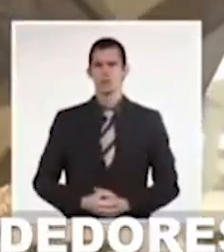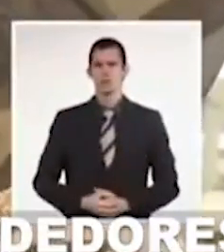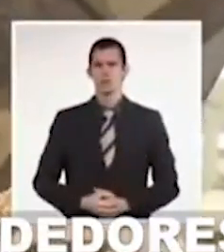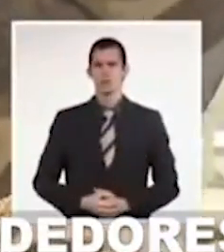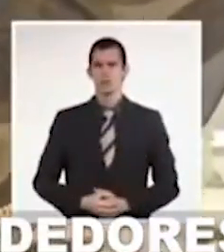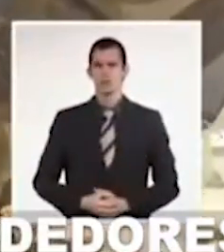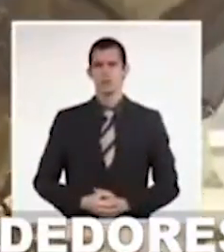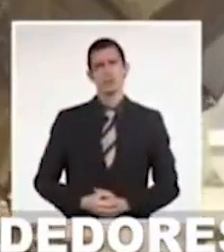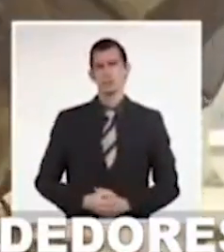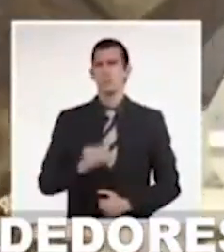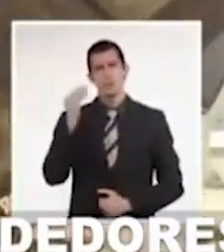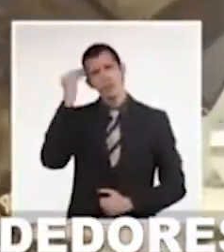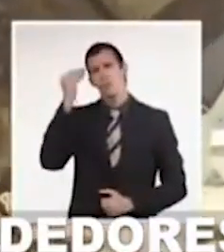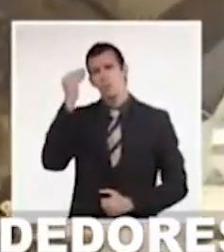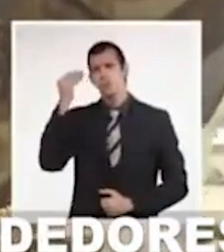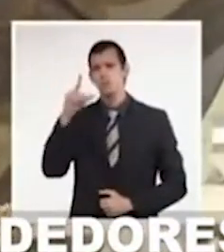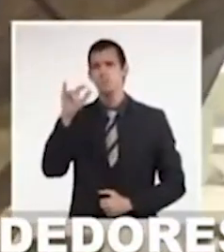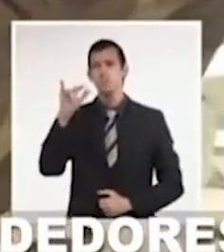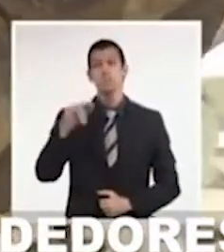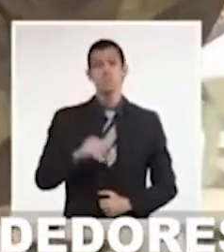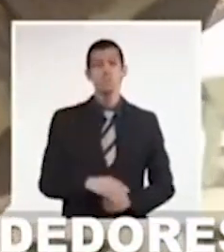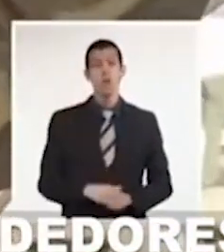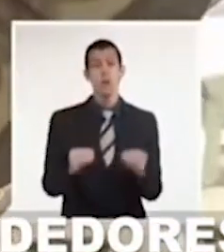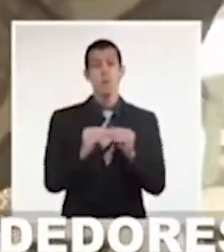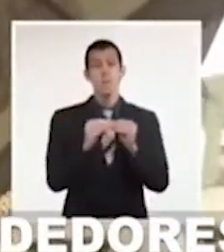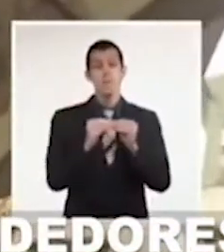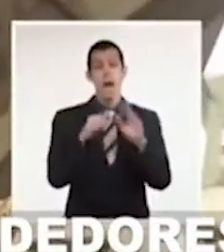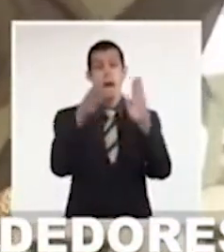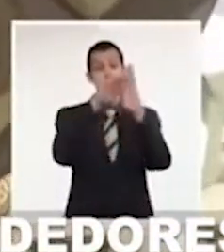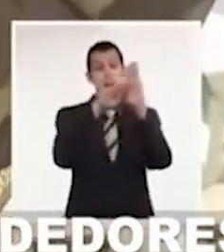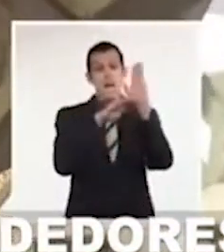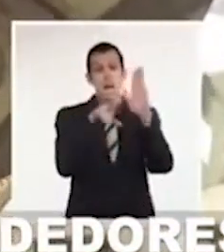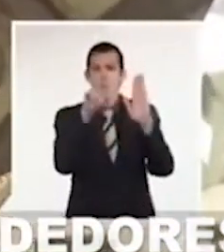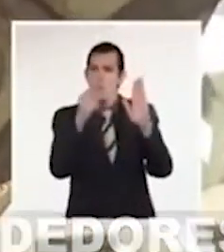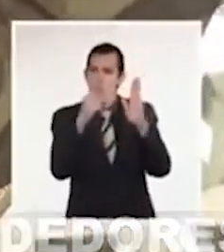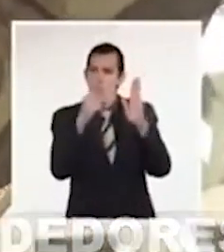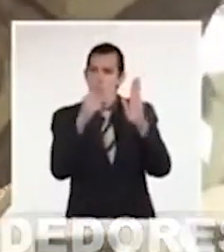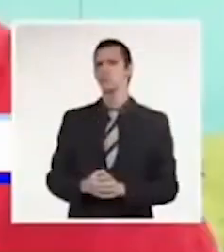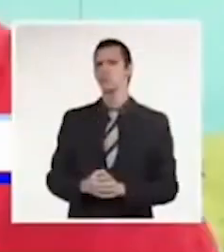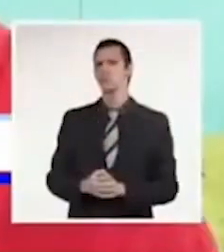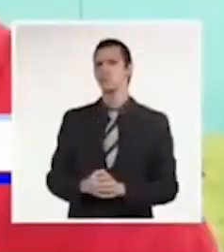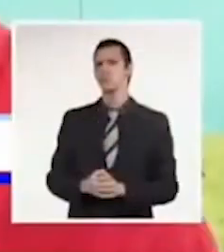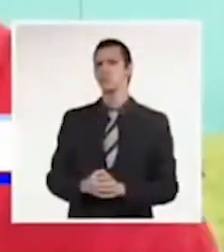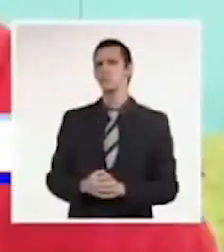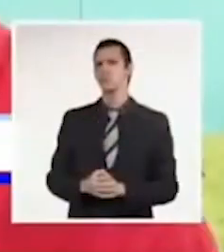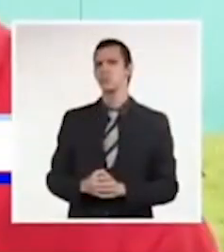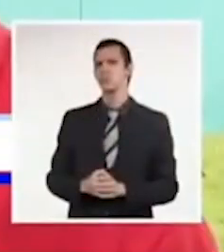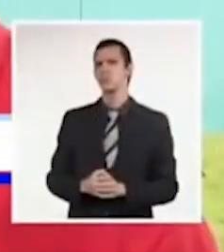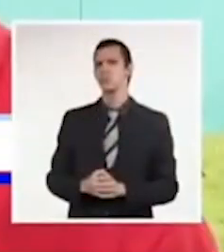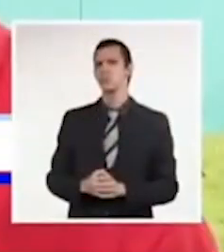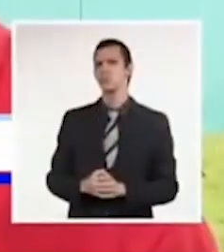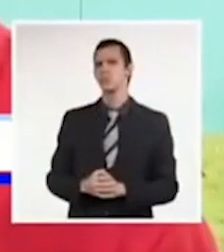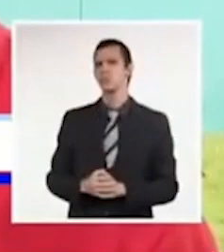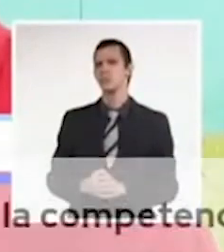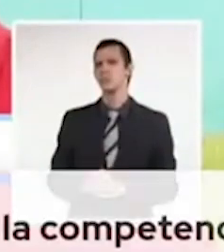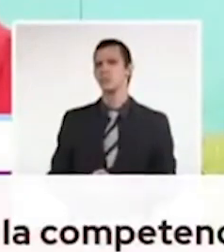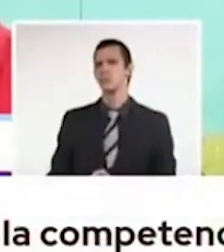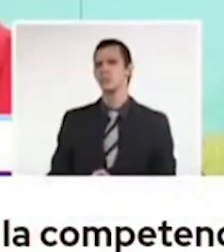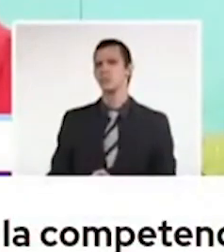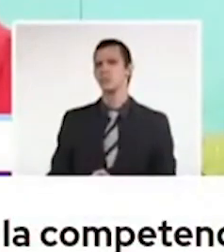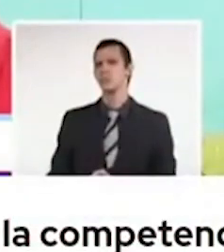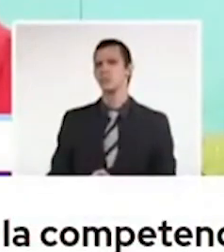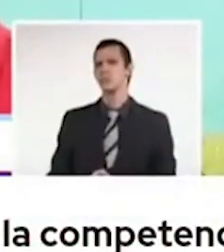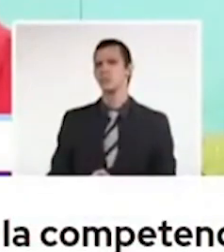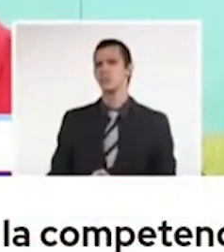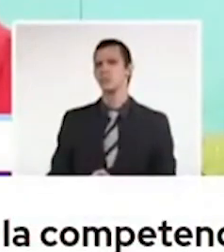Dice Leon Mila. Hola, Daniel, el cartón de huevos a 1200 si es que aparece. La única culpa la tienen los barrigas llenas.